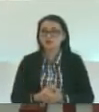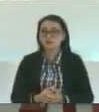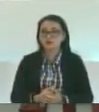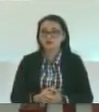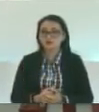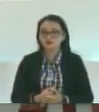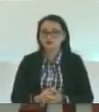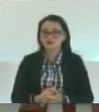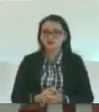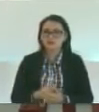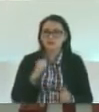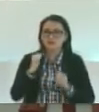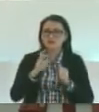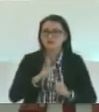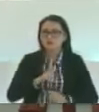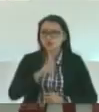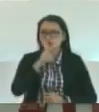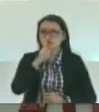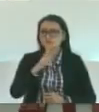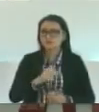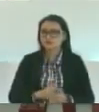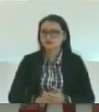Una matanza.